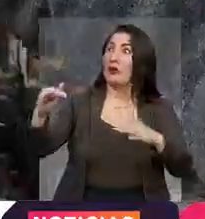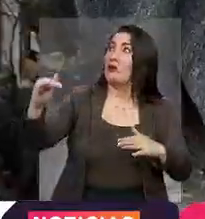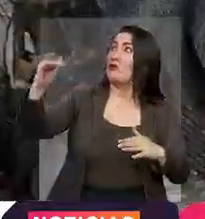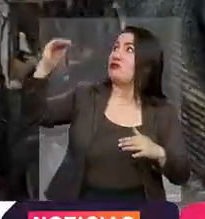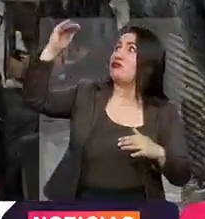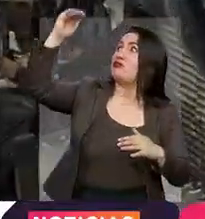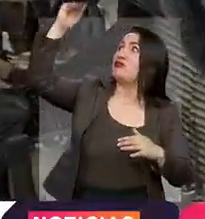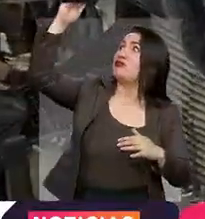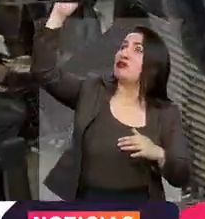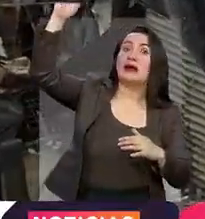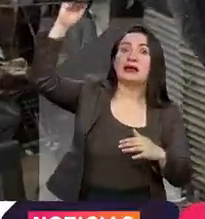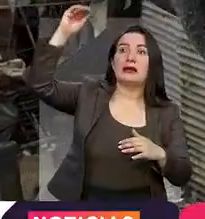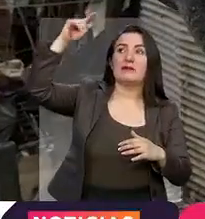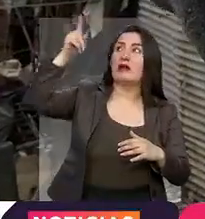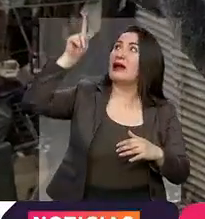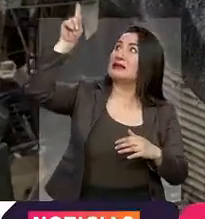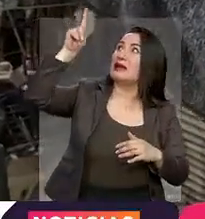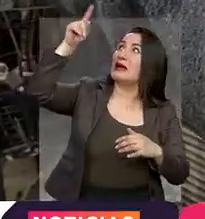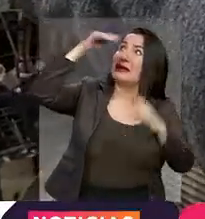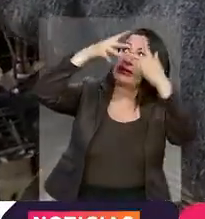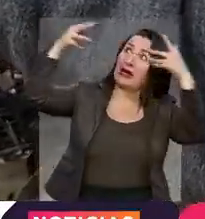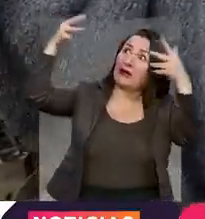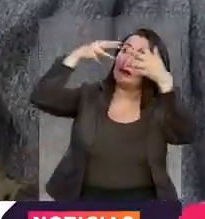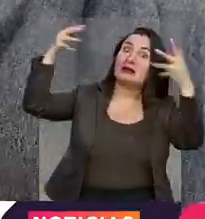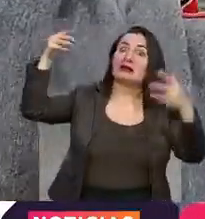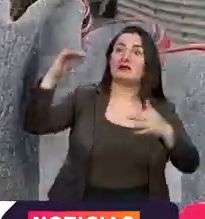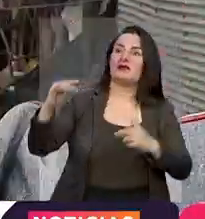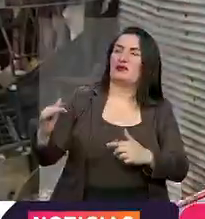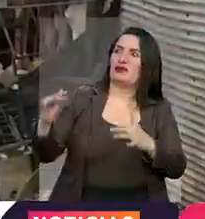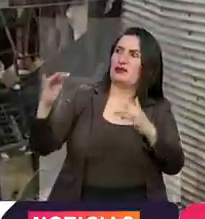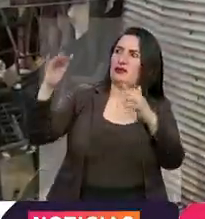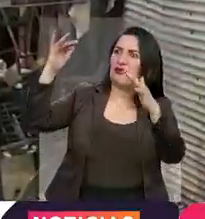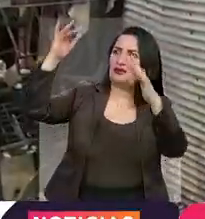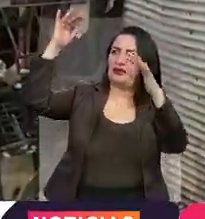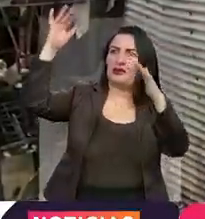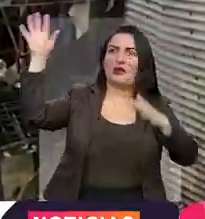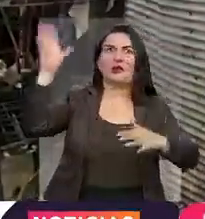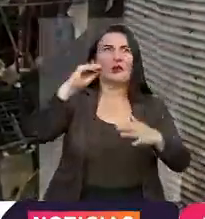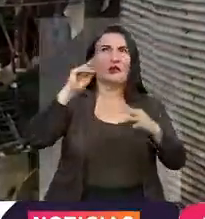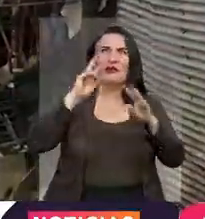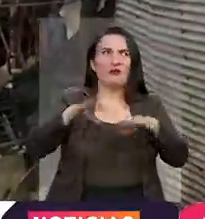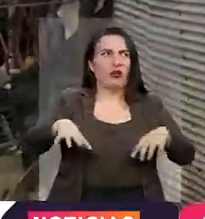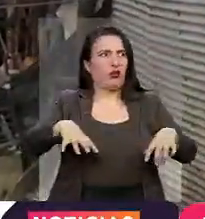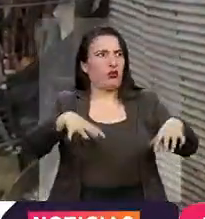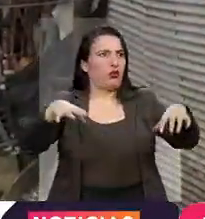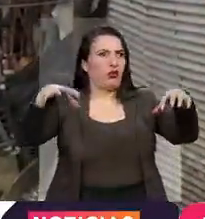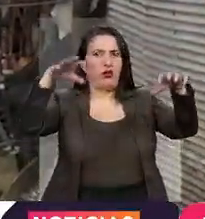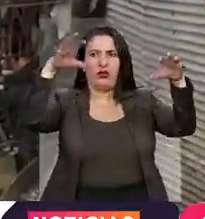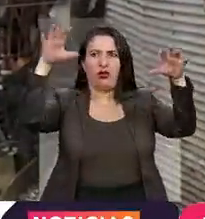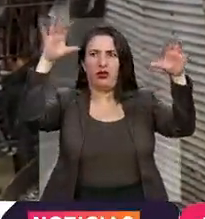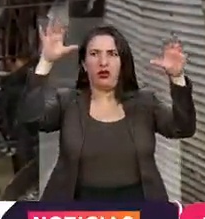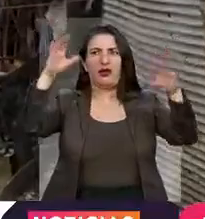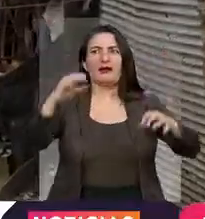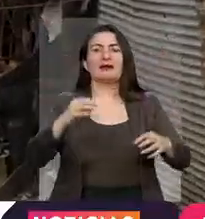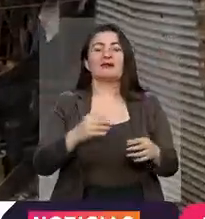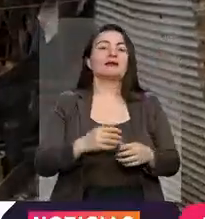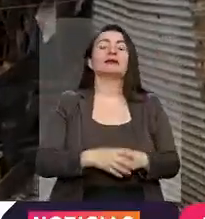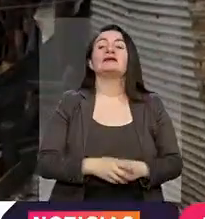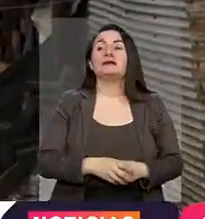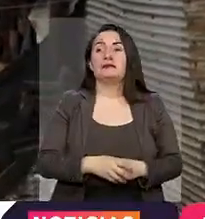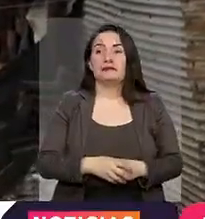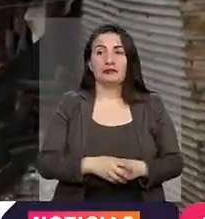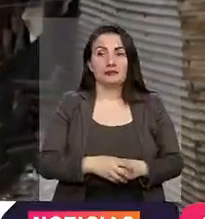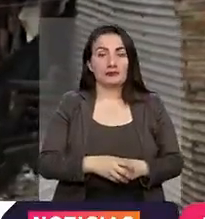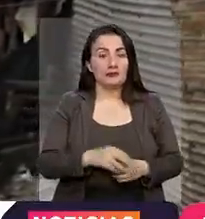casi hasta más arribita los cables del poste. Esta mañana caí todo, se fue un reciclador con el zorrillo ahí al